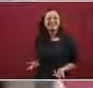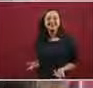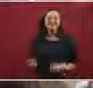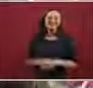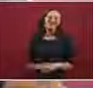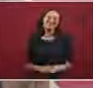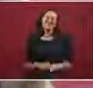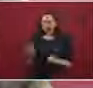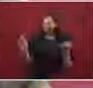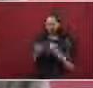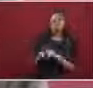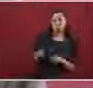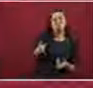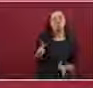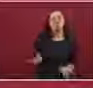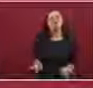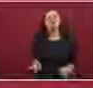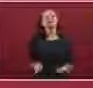son lo mismo.